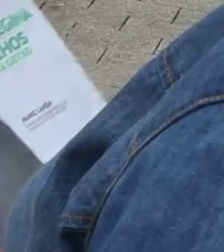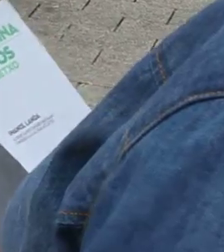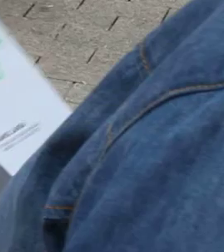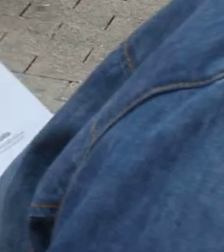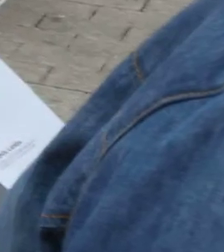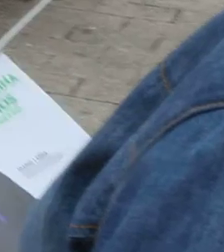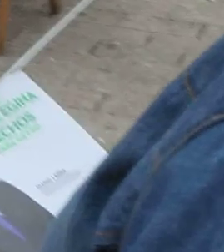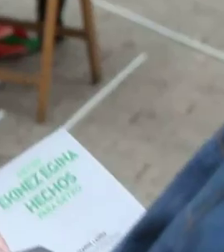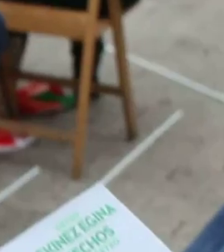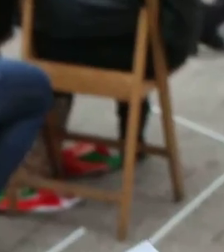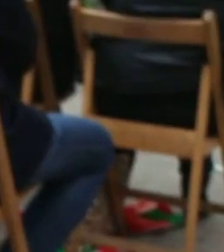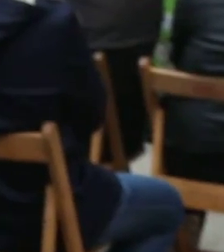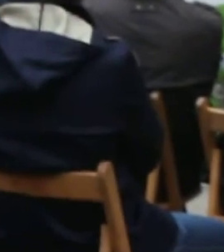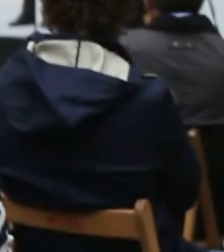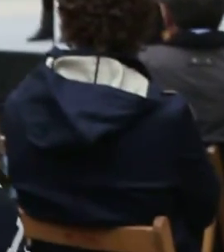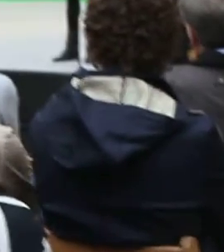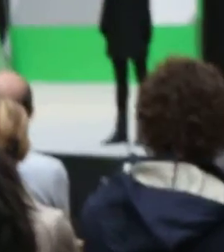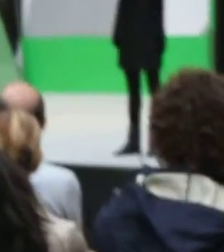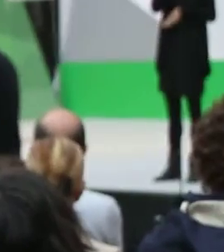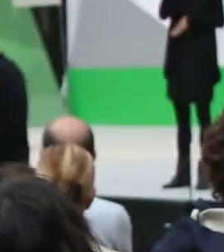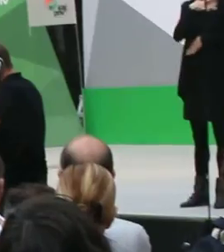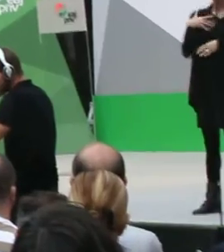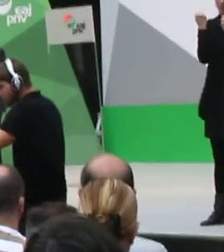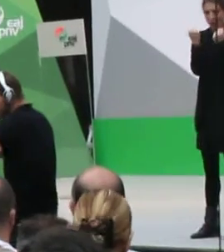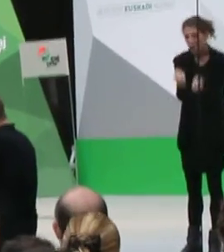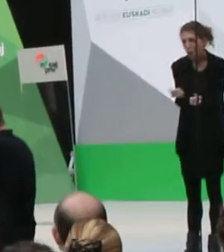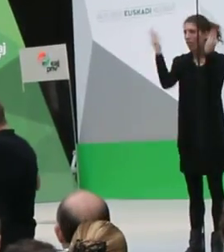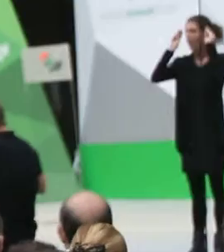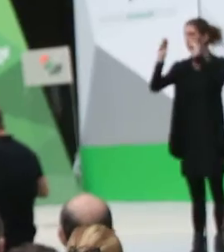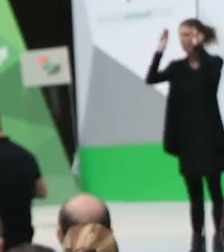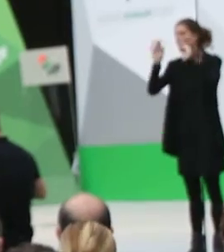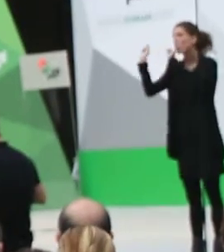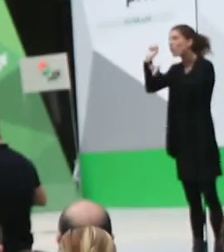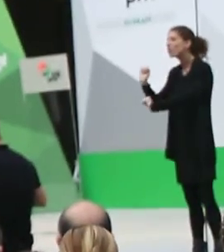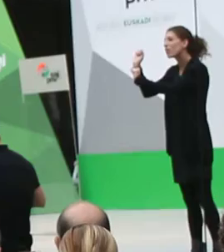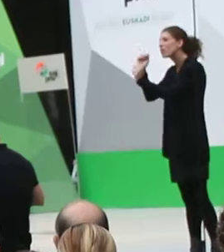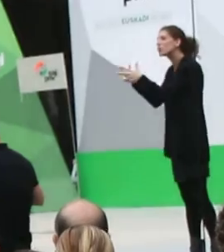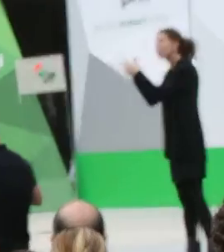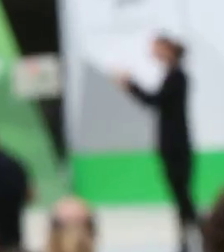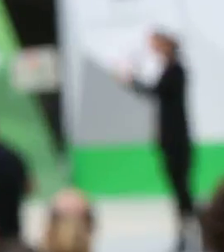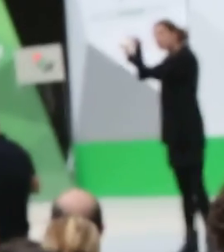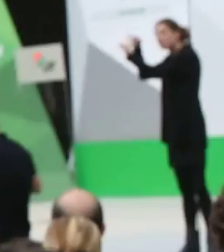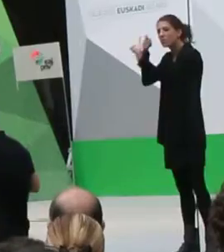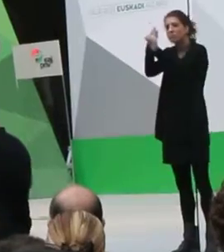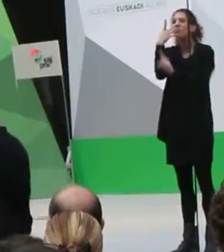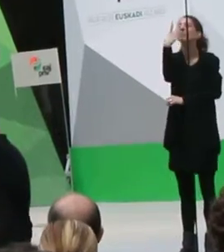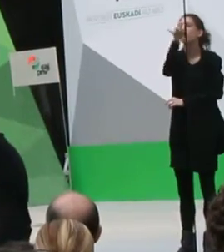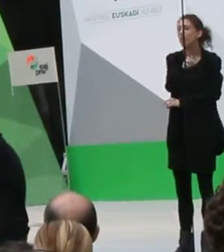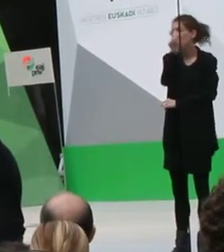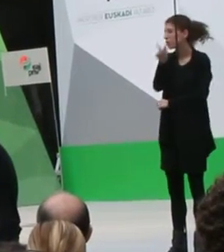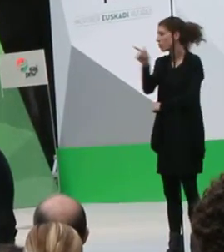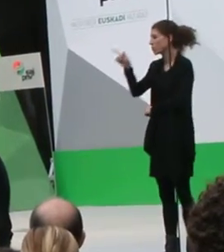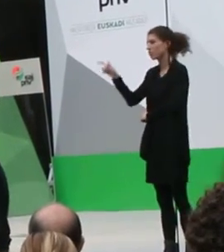servicios públicos esenciales de salud, educación y protección social para las personas.